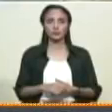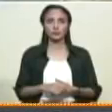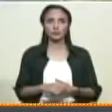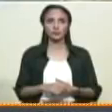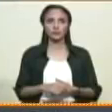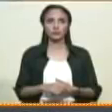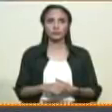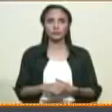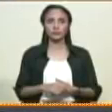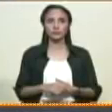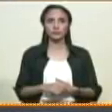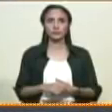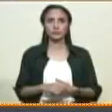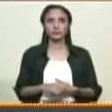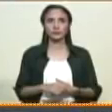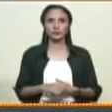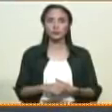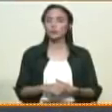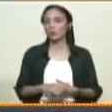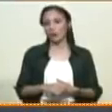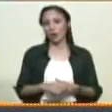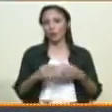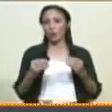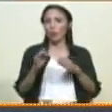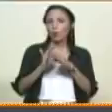y esta función nuestra aquí,